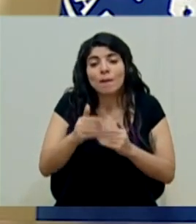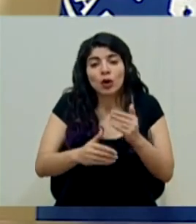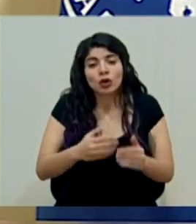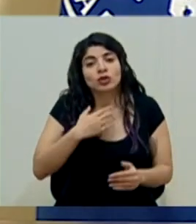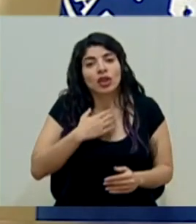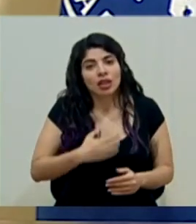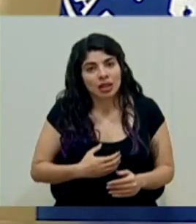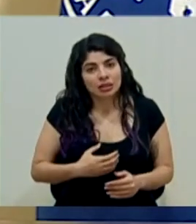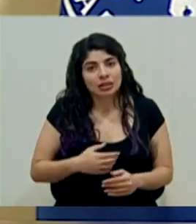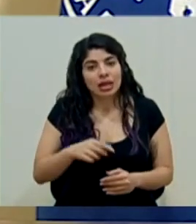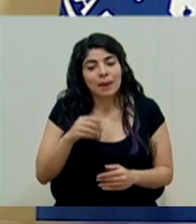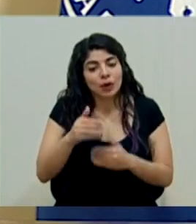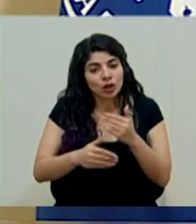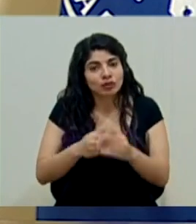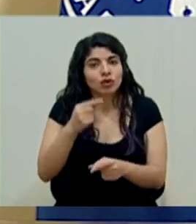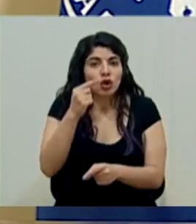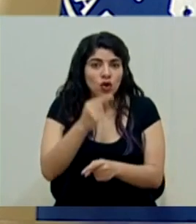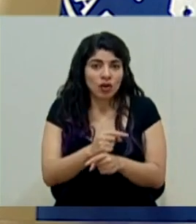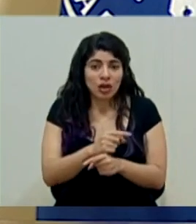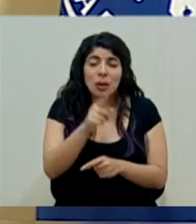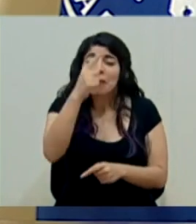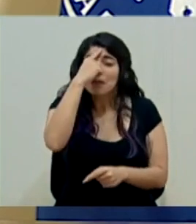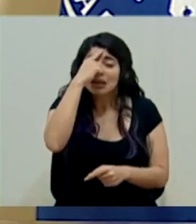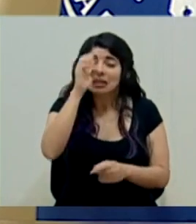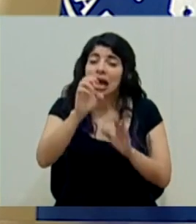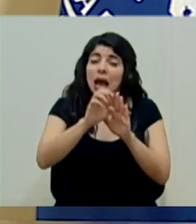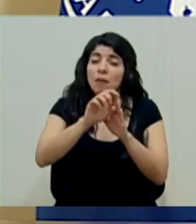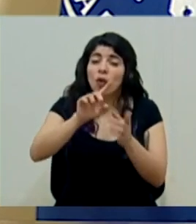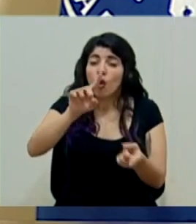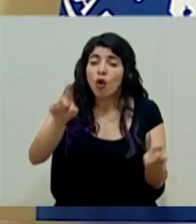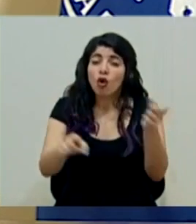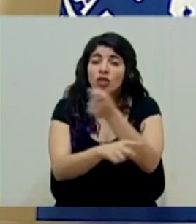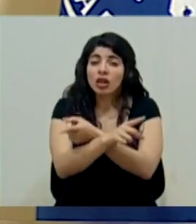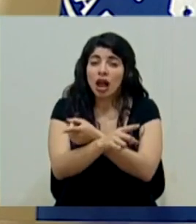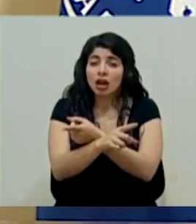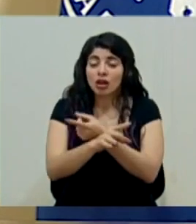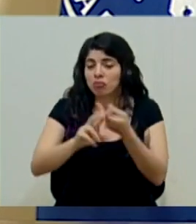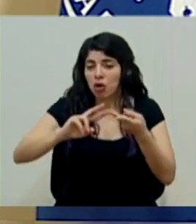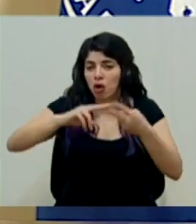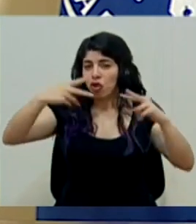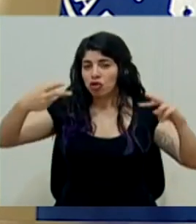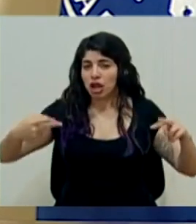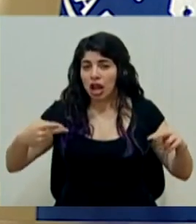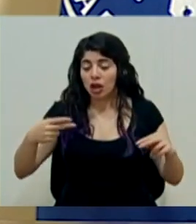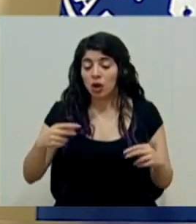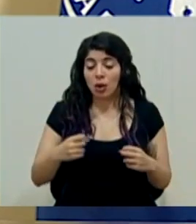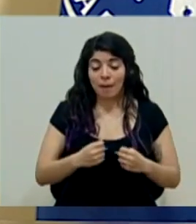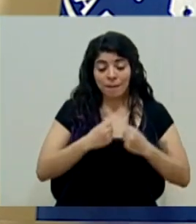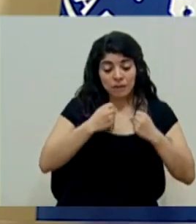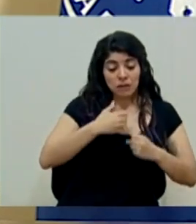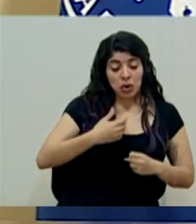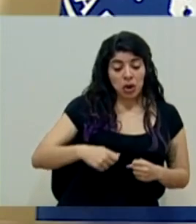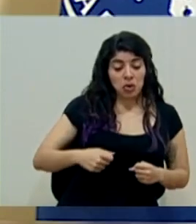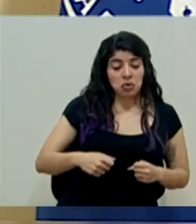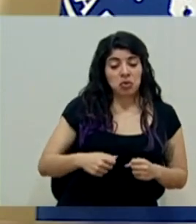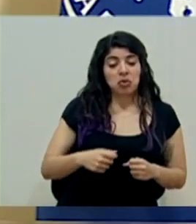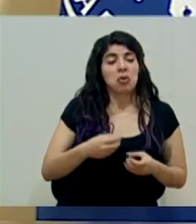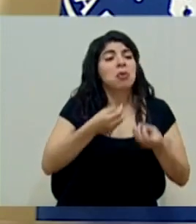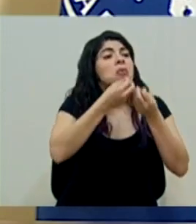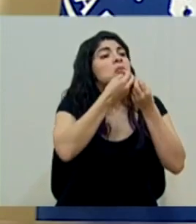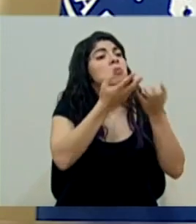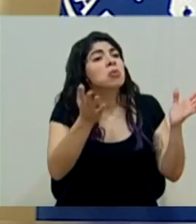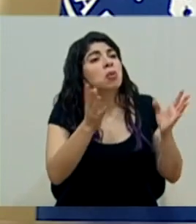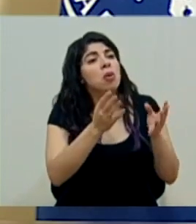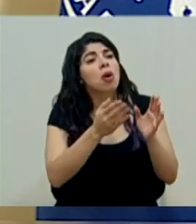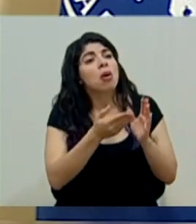es el correcto. Pensemos el escenario inverso. Pensemos el escenario que el Poder Ejecutivo va sin hacer pública